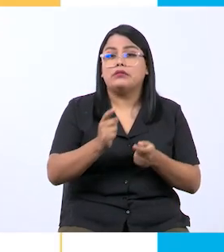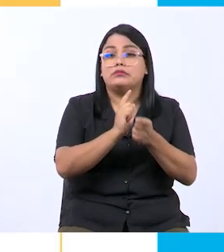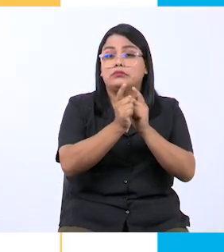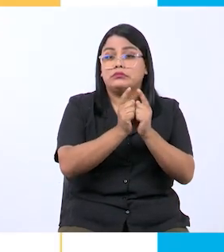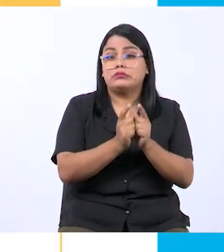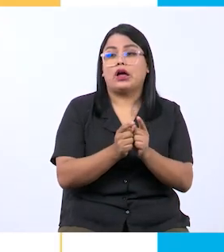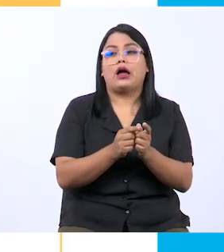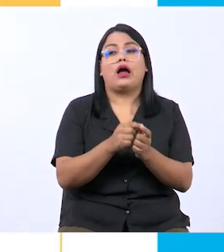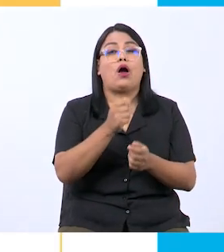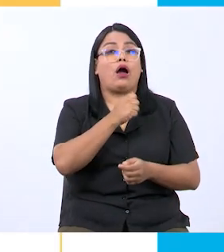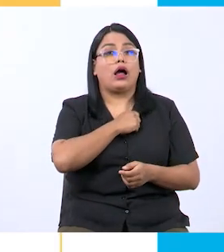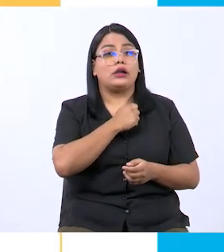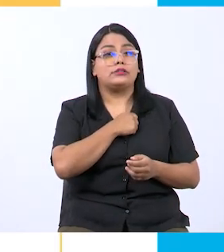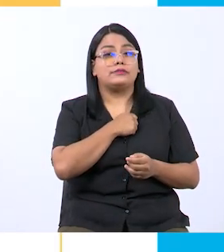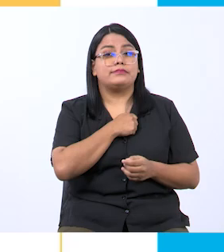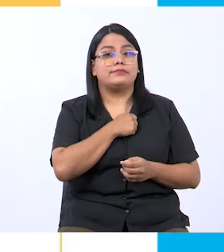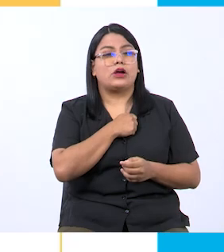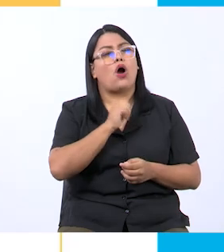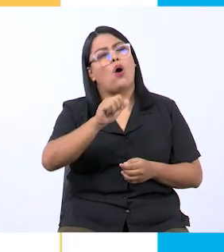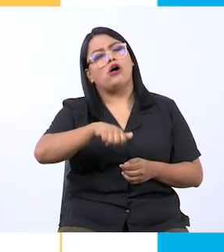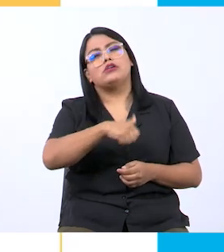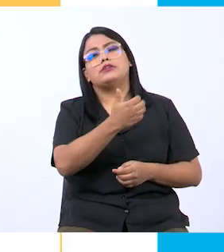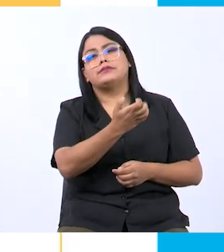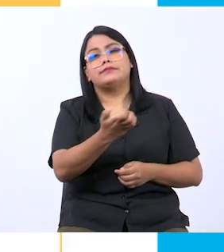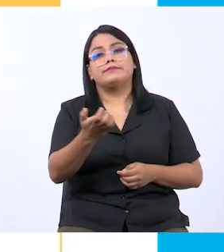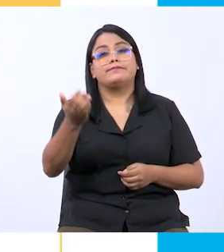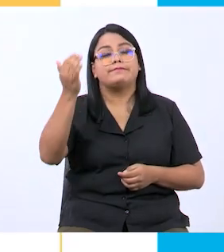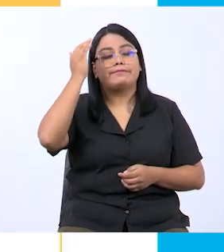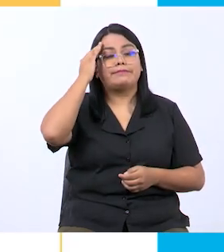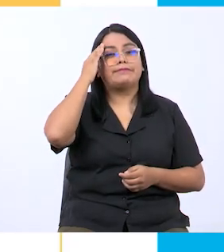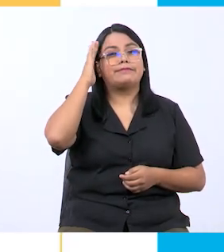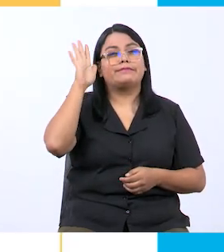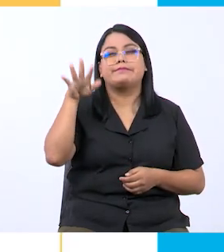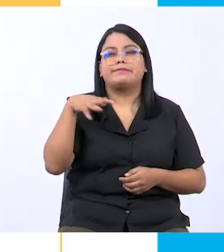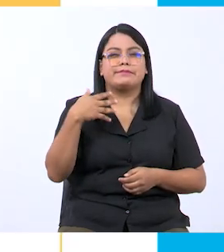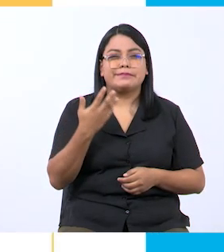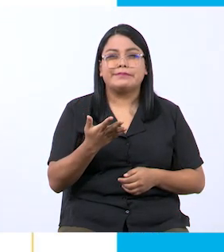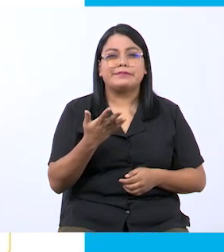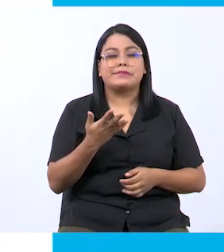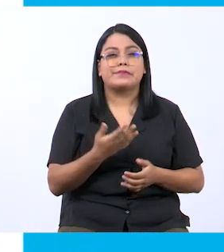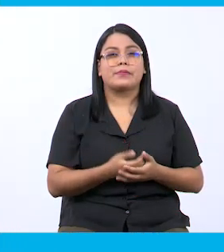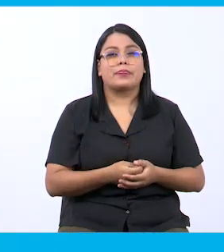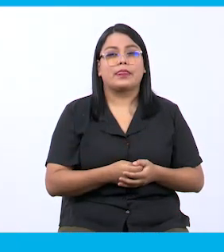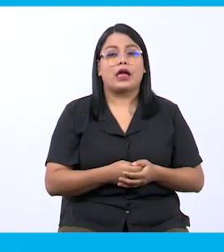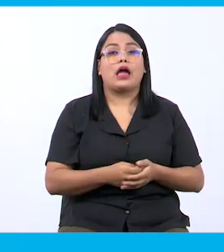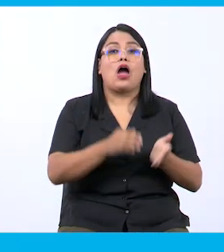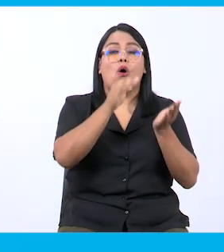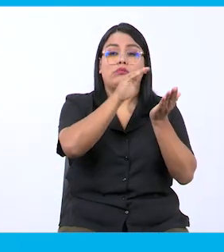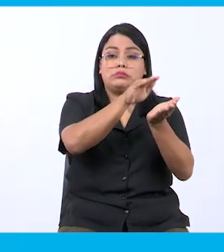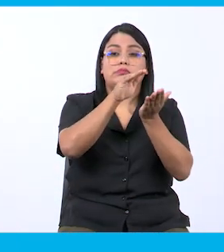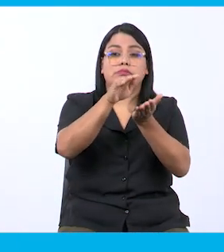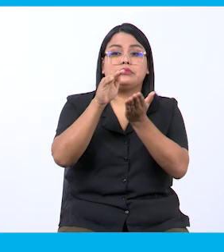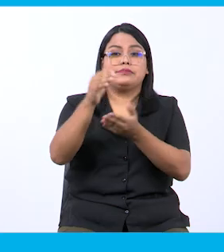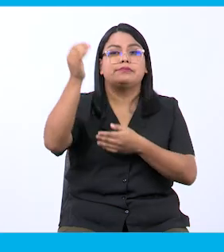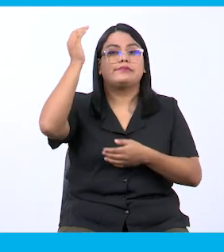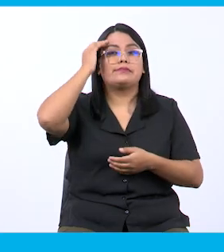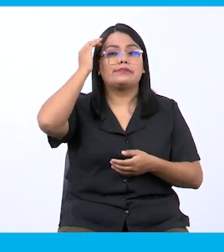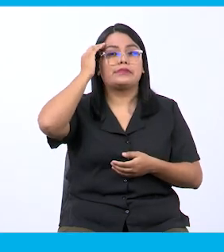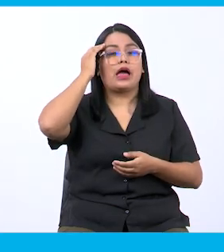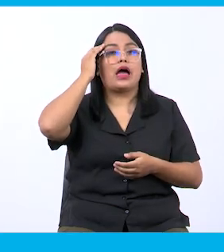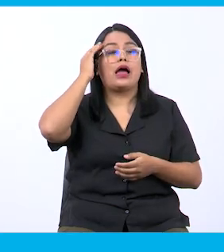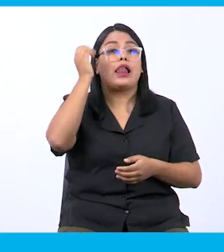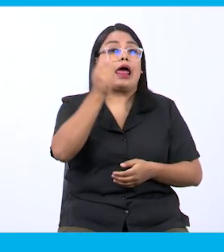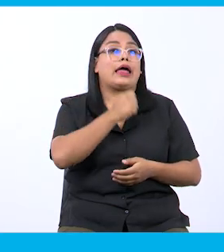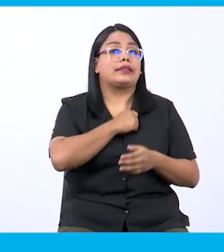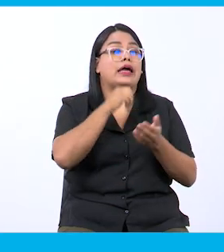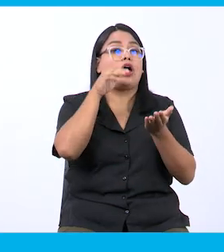Siempre relacionado con el producto, otro elemento que debemos tener presente es que en cada unidad